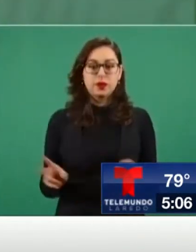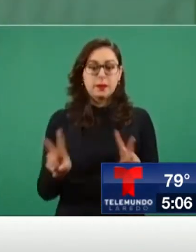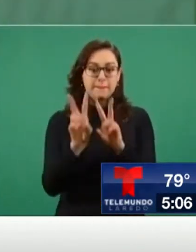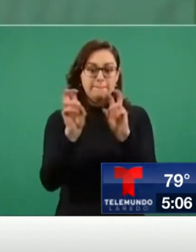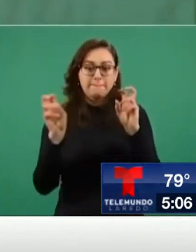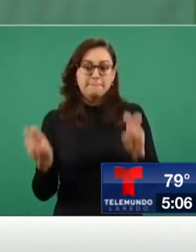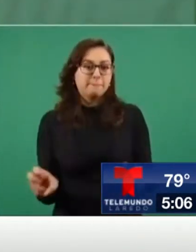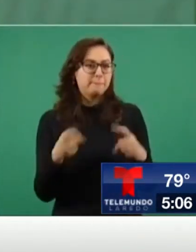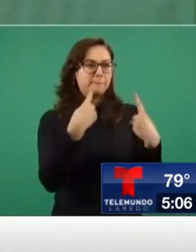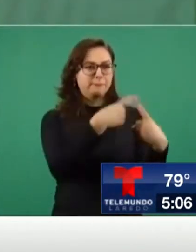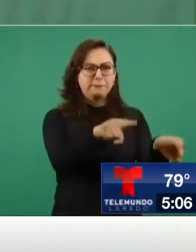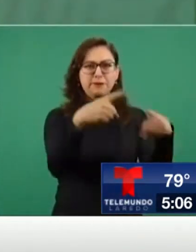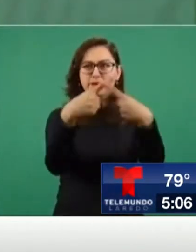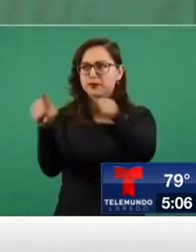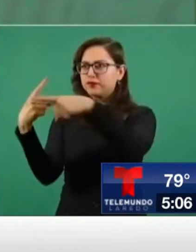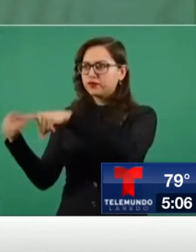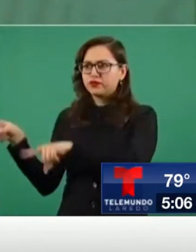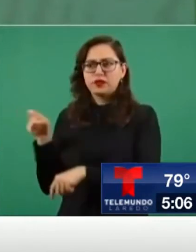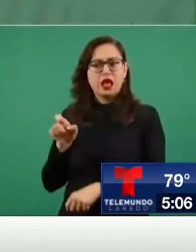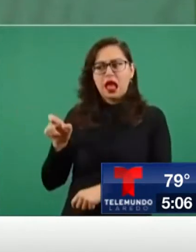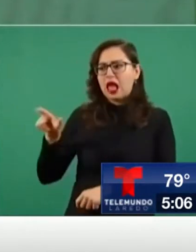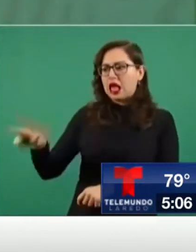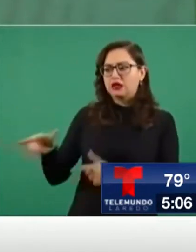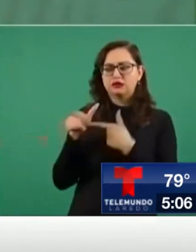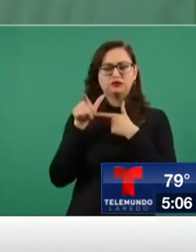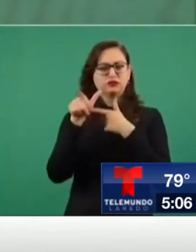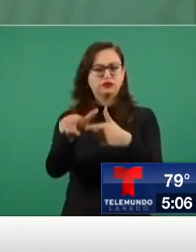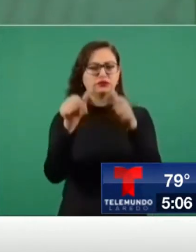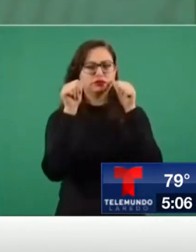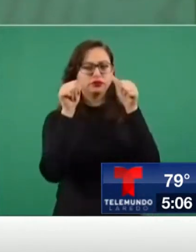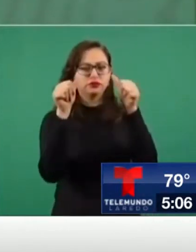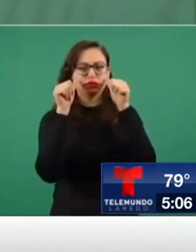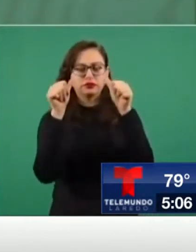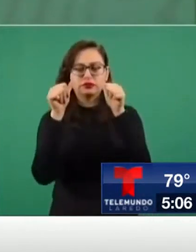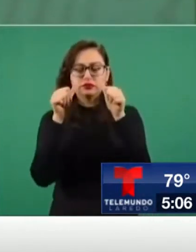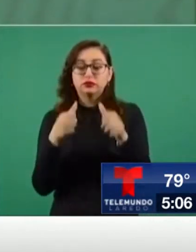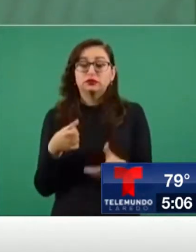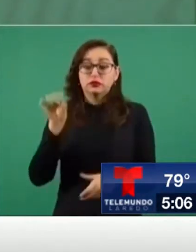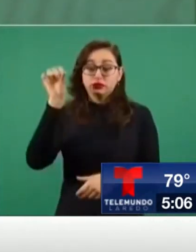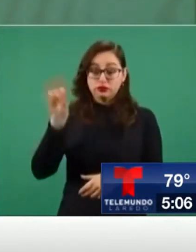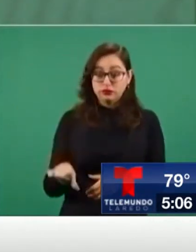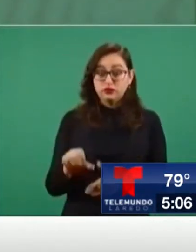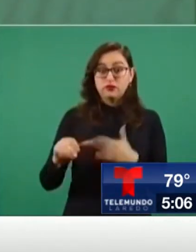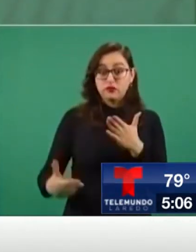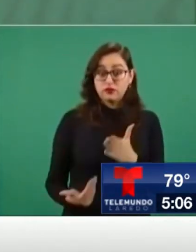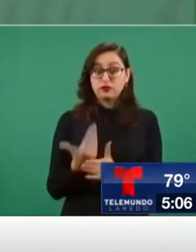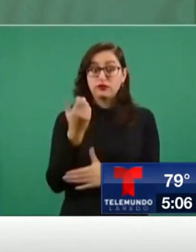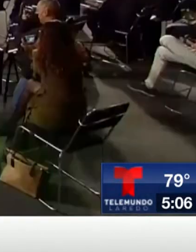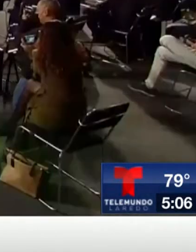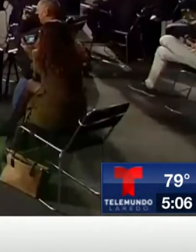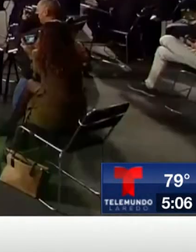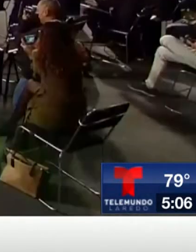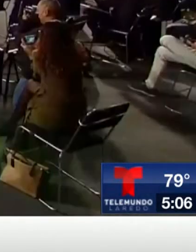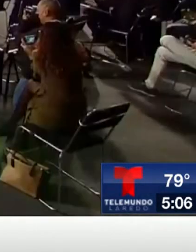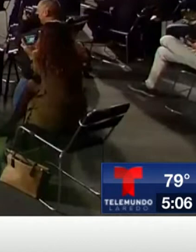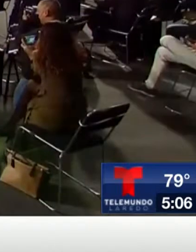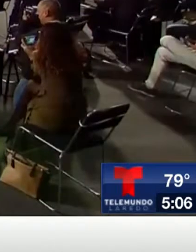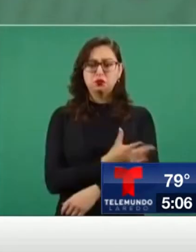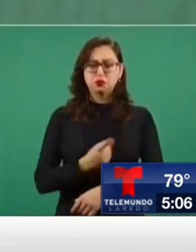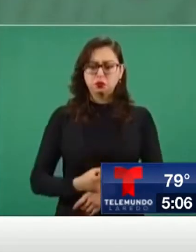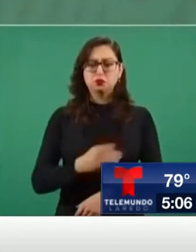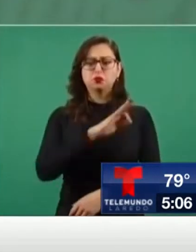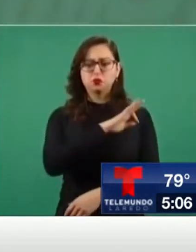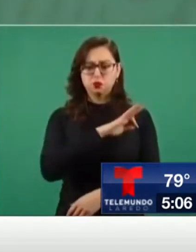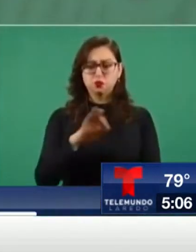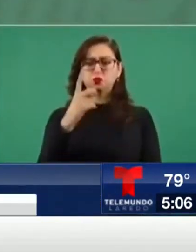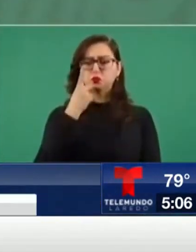conferencia matutina. Ahí aseguró que el jefe del Ejecutivo de este país se encuentra estable y ejerciendo sus funciones. Escuchemos. Se